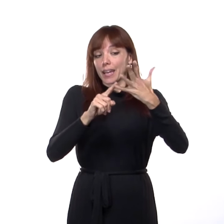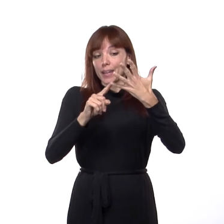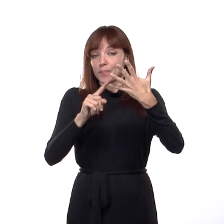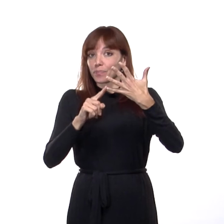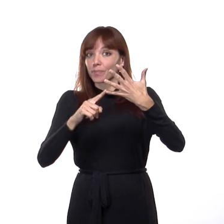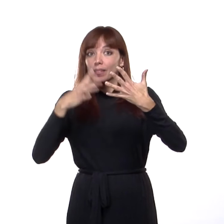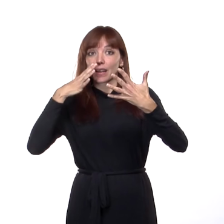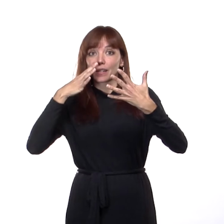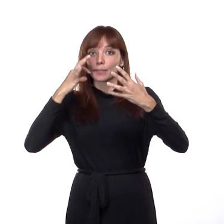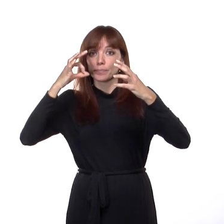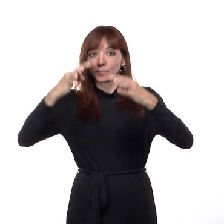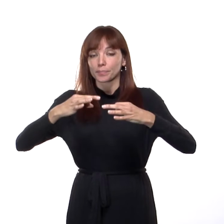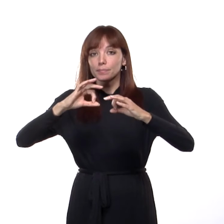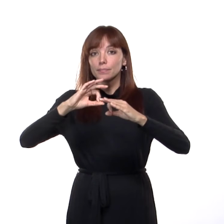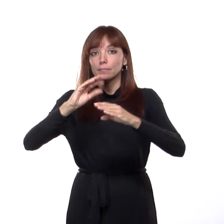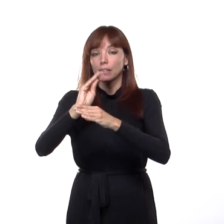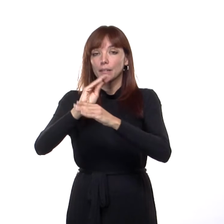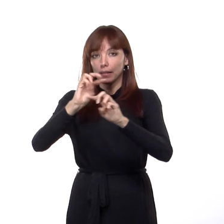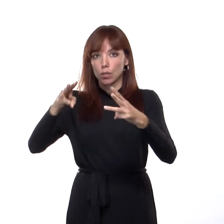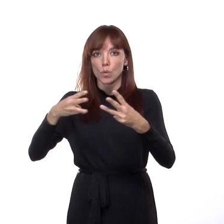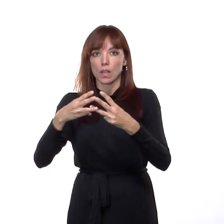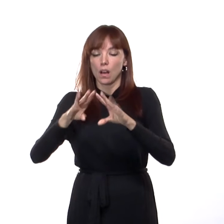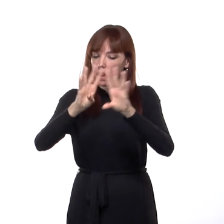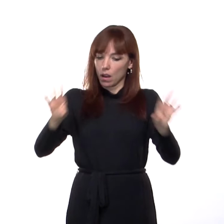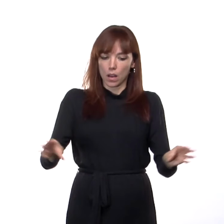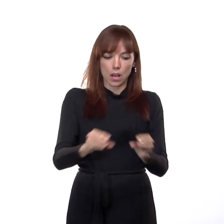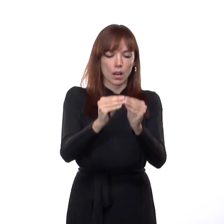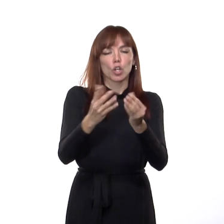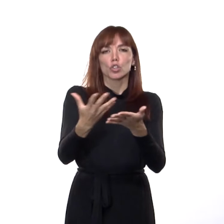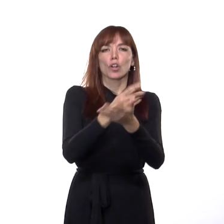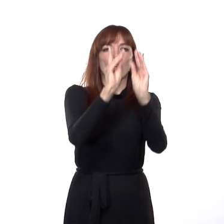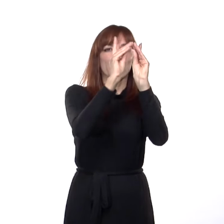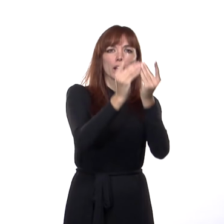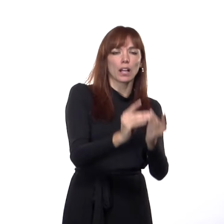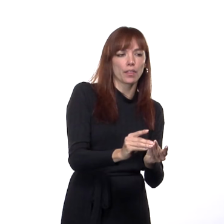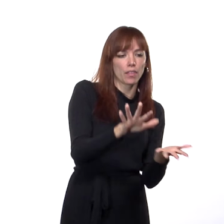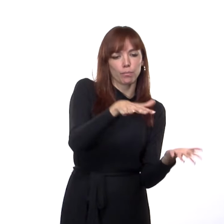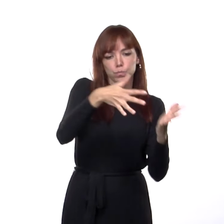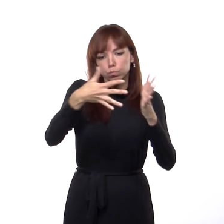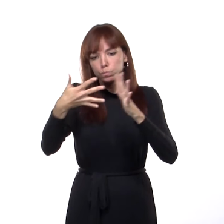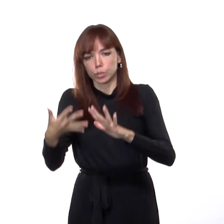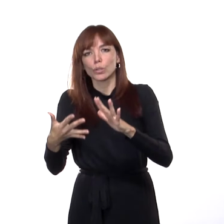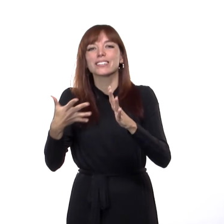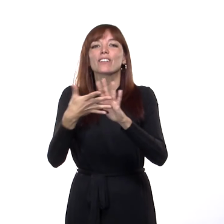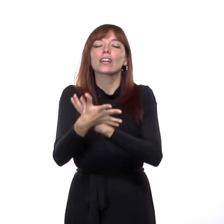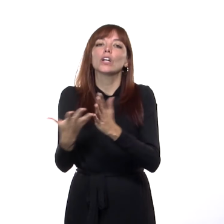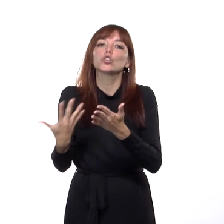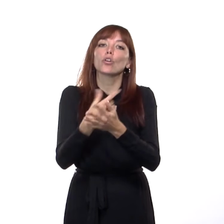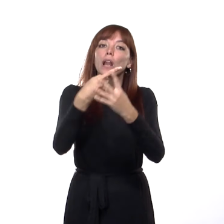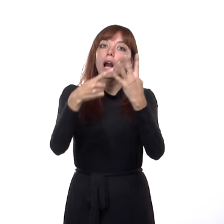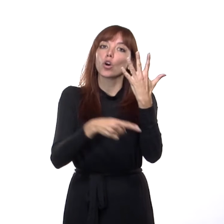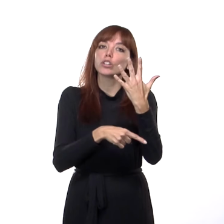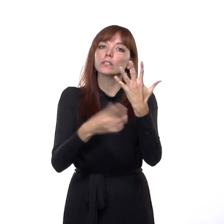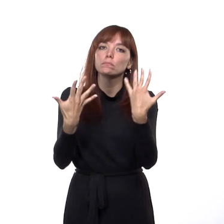la ciberseguridad en definitiva toda esta digitalización me lleva a conectar cosas que hasta ahora no estaban conectadas con lo cual